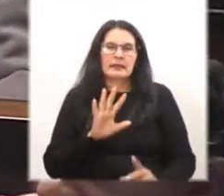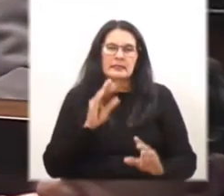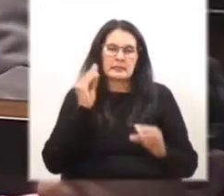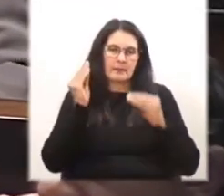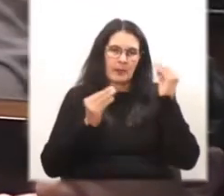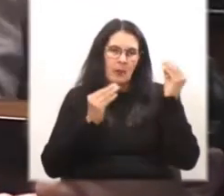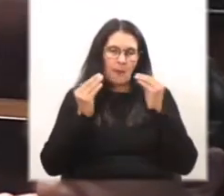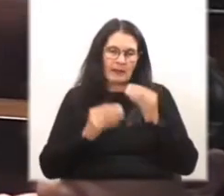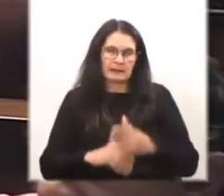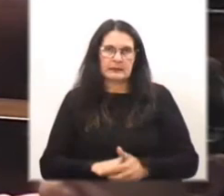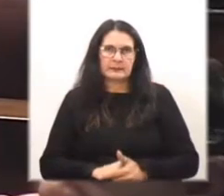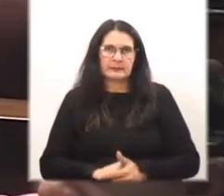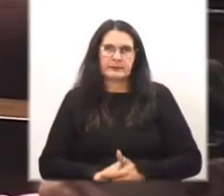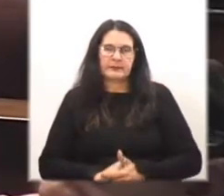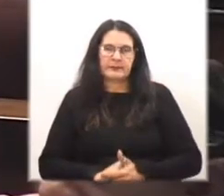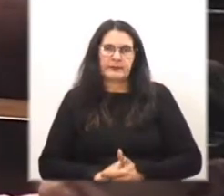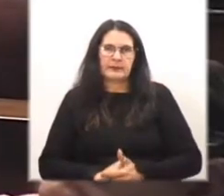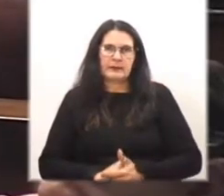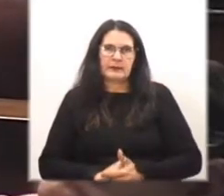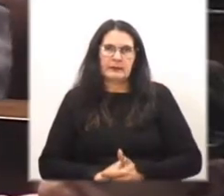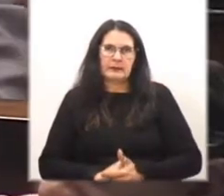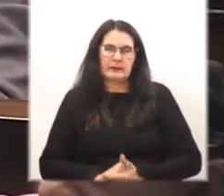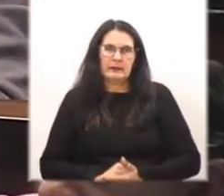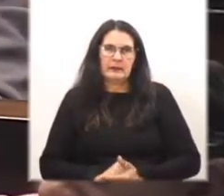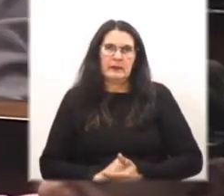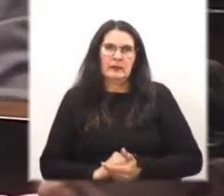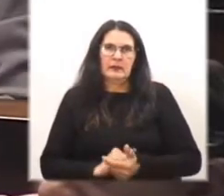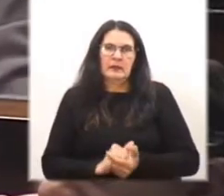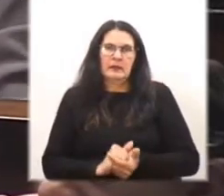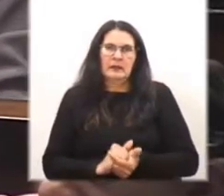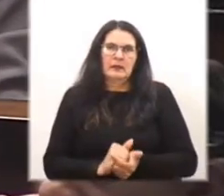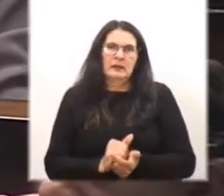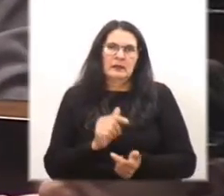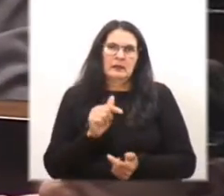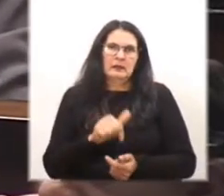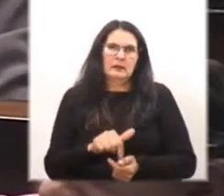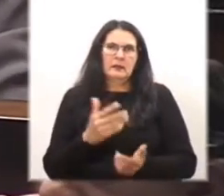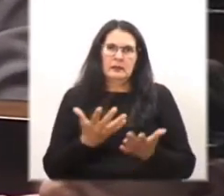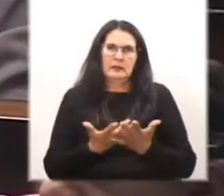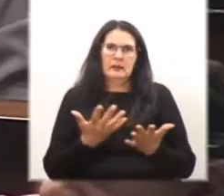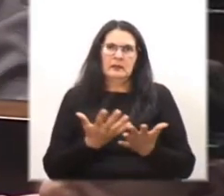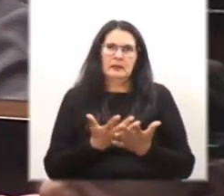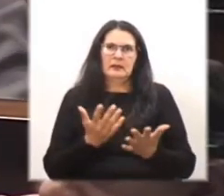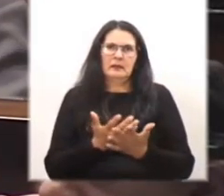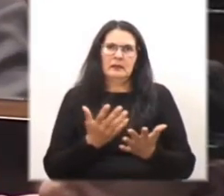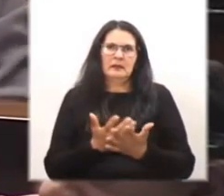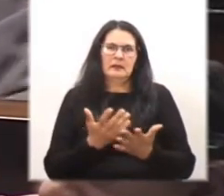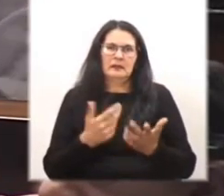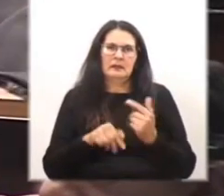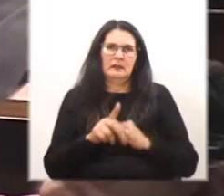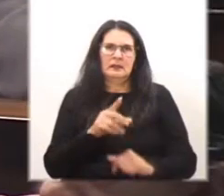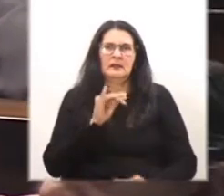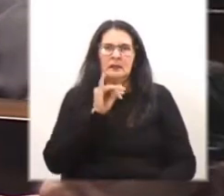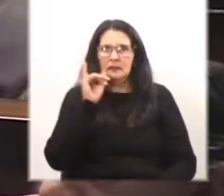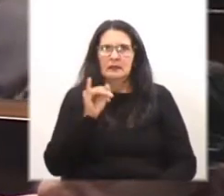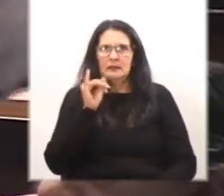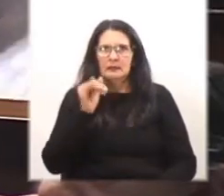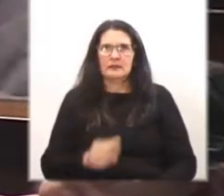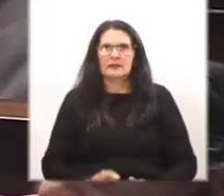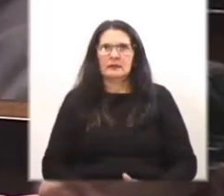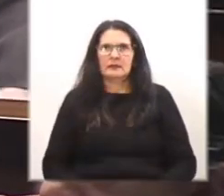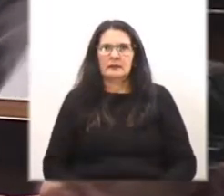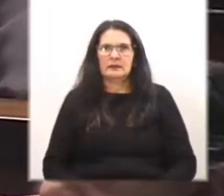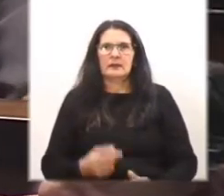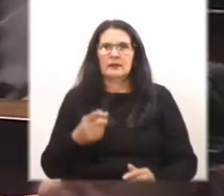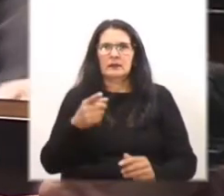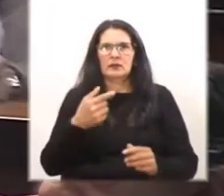preocupante. Señor presidente, voy a pasar a leer las preguntas y le voy a pedir a algún ujier que se